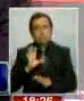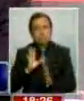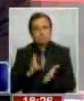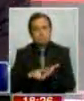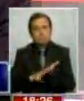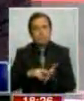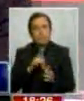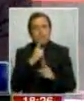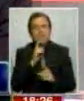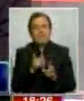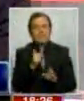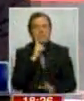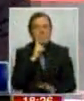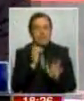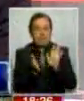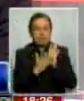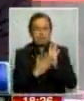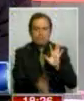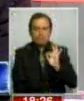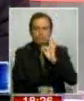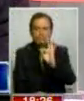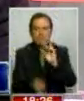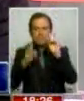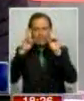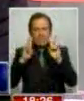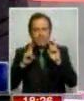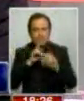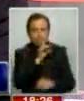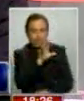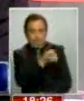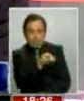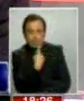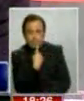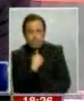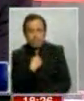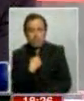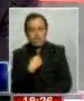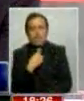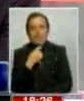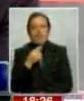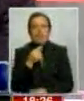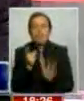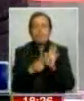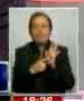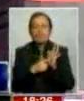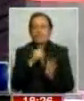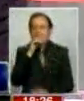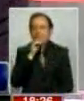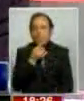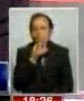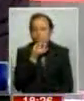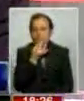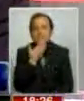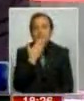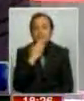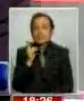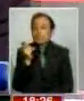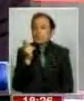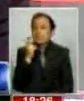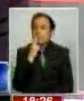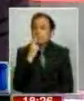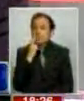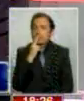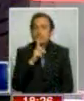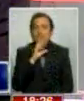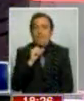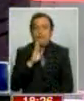tiene distintas propuestas respecto de esta materia, no solamente las que tú estás presentando, sino que también relacionadas con el tabaco, que las hemos dejado,